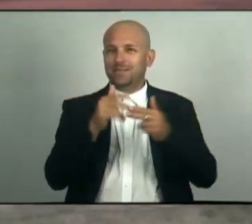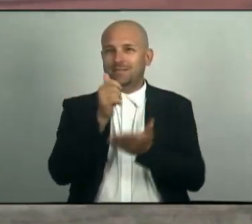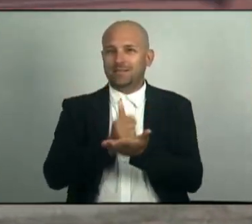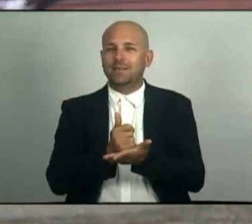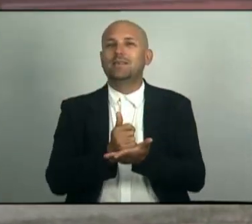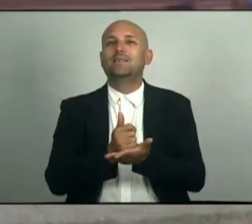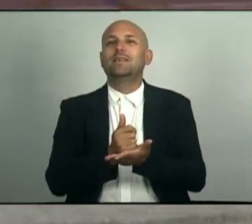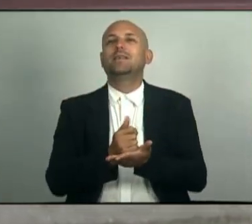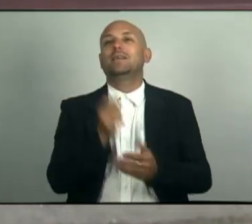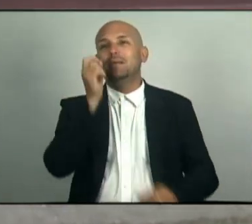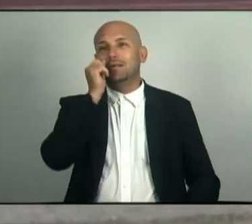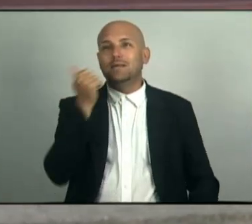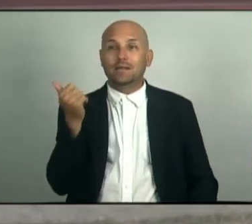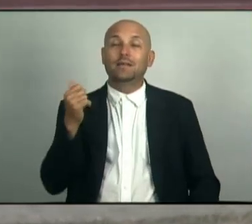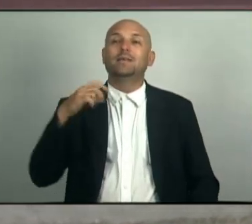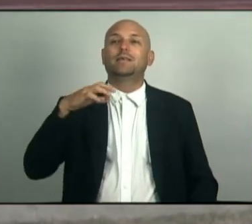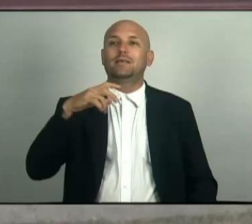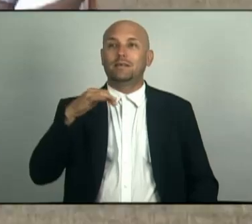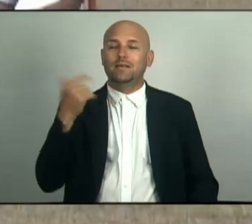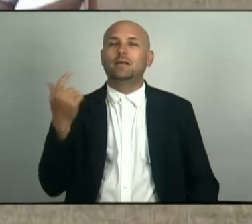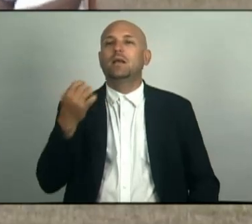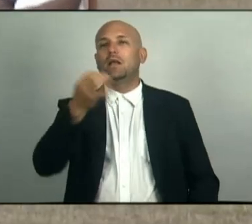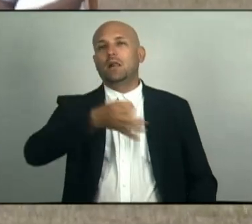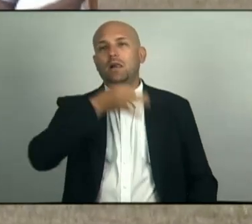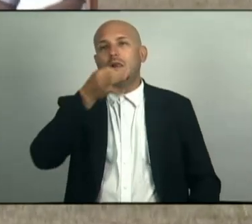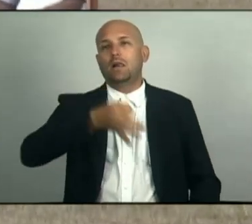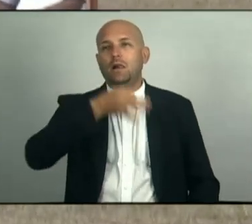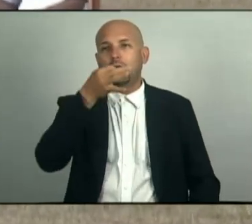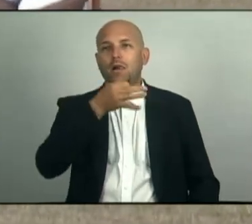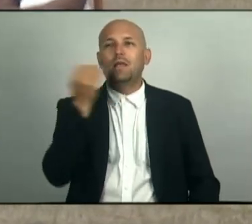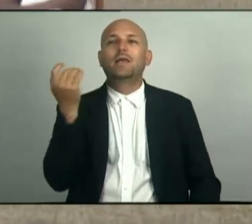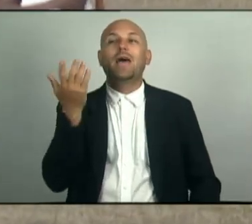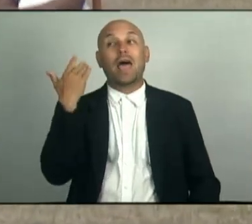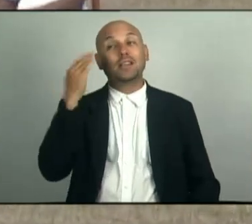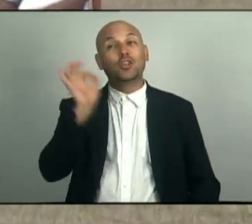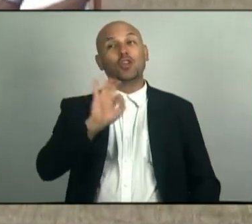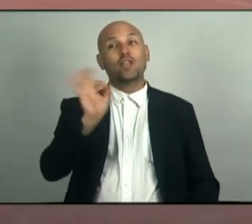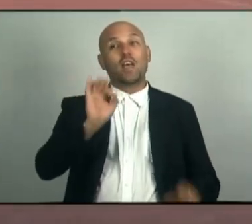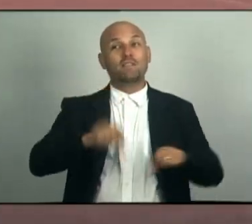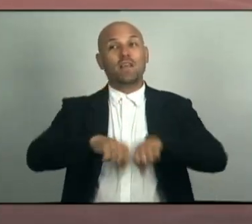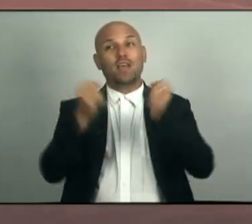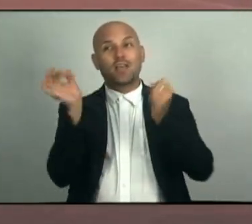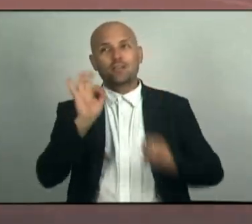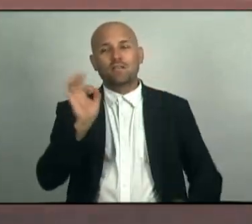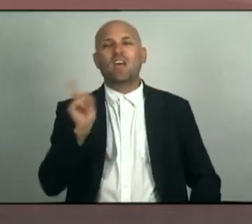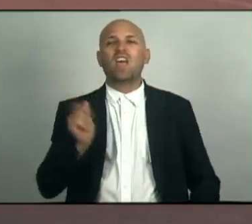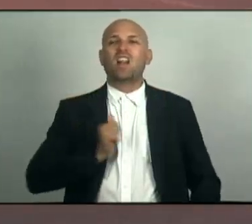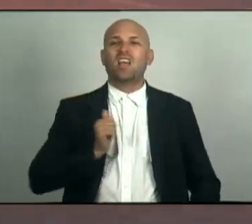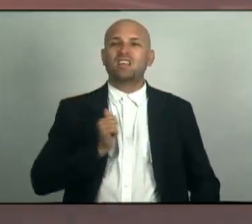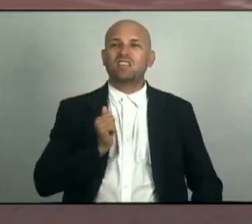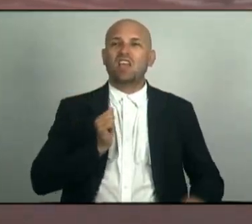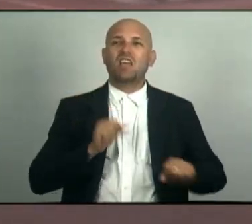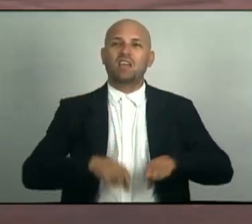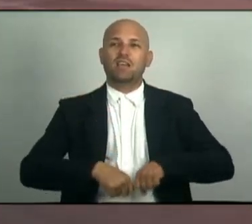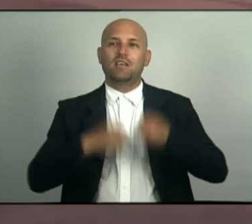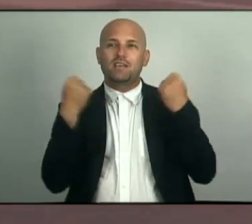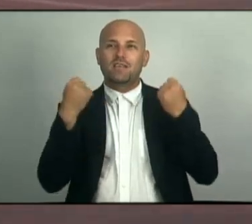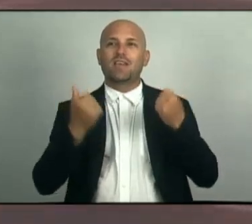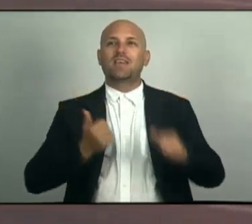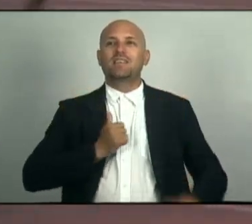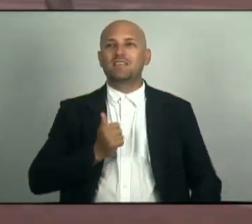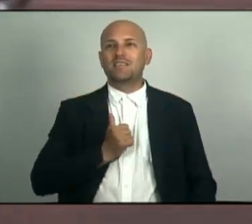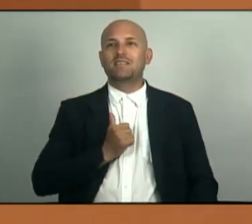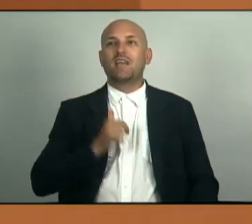reginfo ofreciera de aciones ante nuestra cámara y expresó su deseo de ser el nuevo plusmarquista